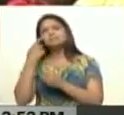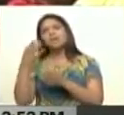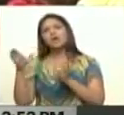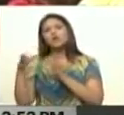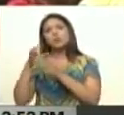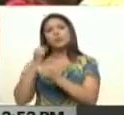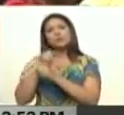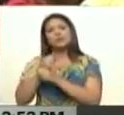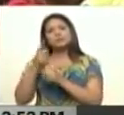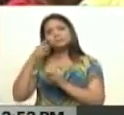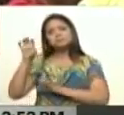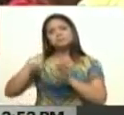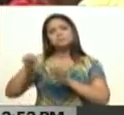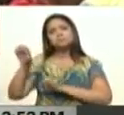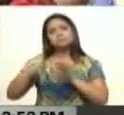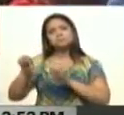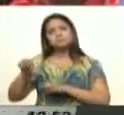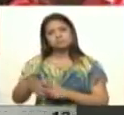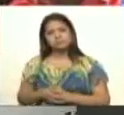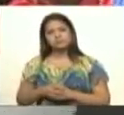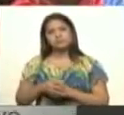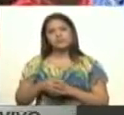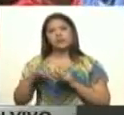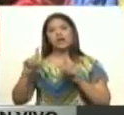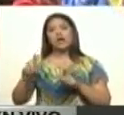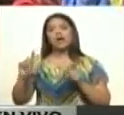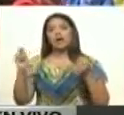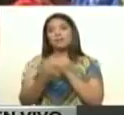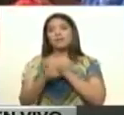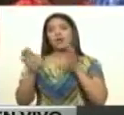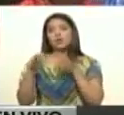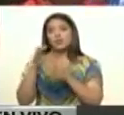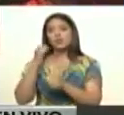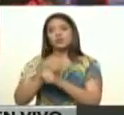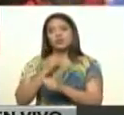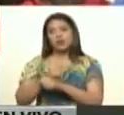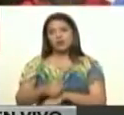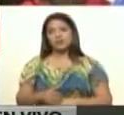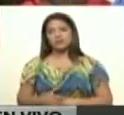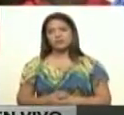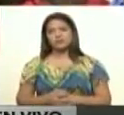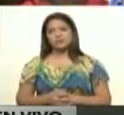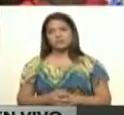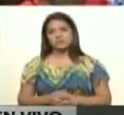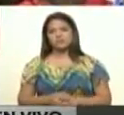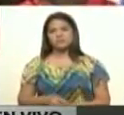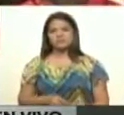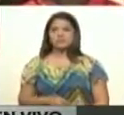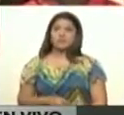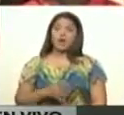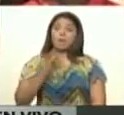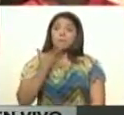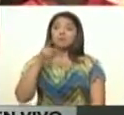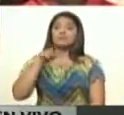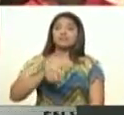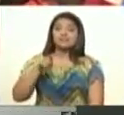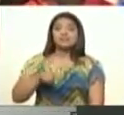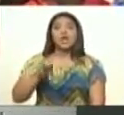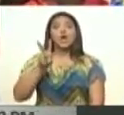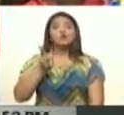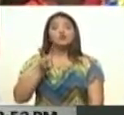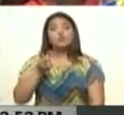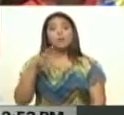también las estructuras sindicales, a renovar la fuerza de los trabajadores. Sí. Si se necesita una nueva